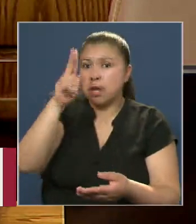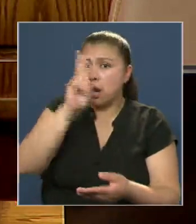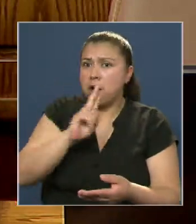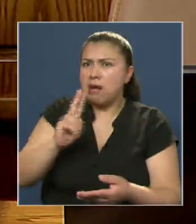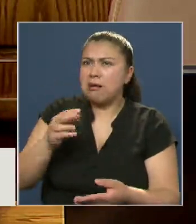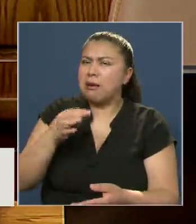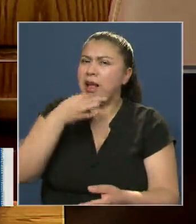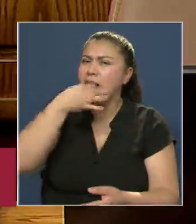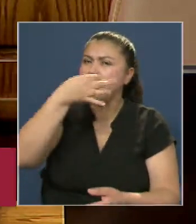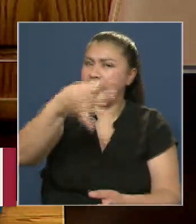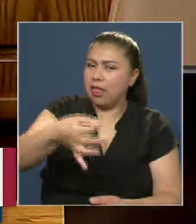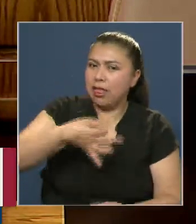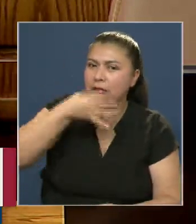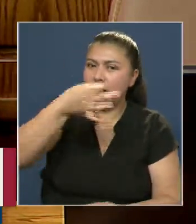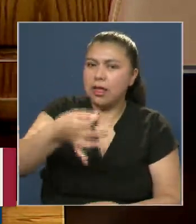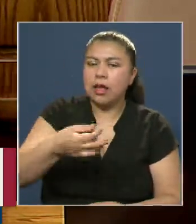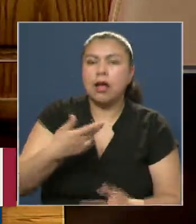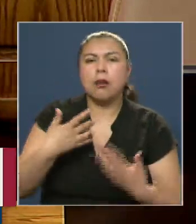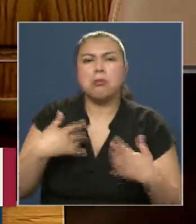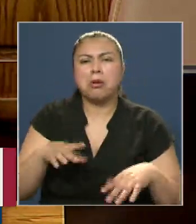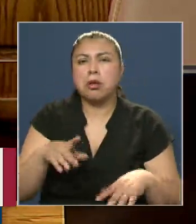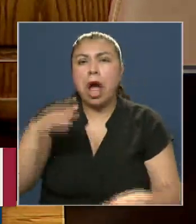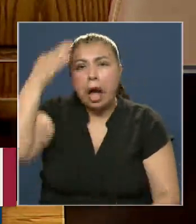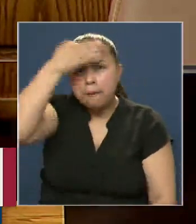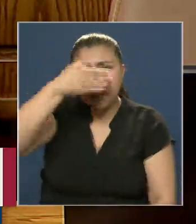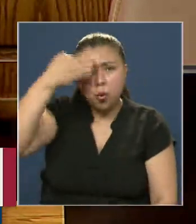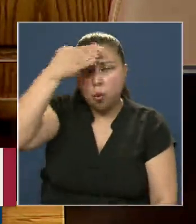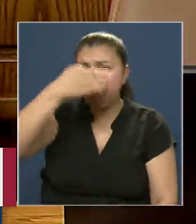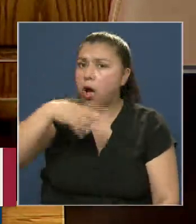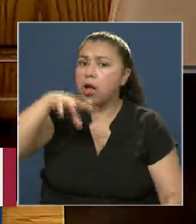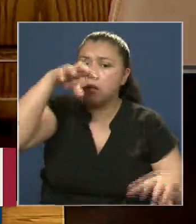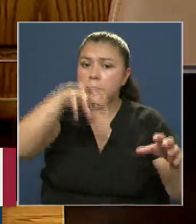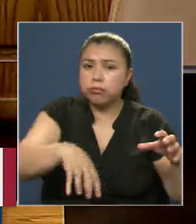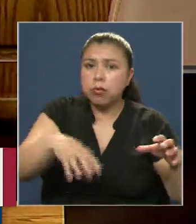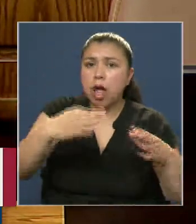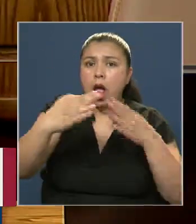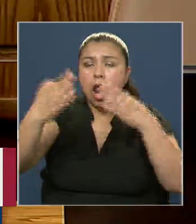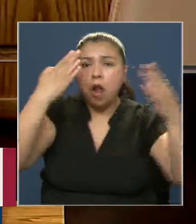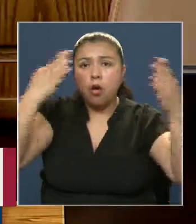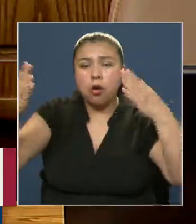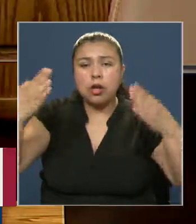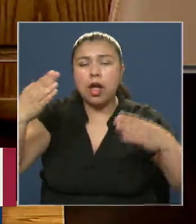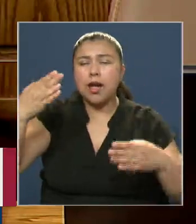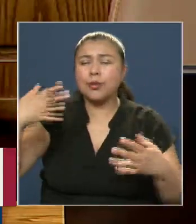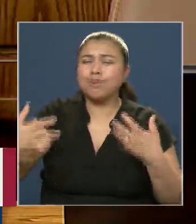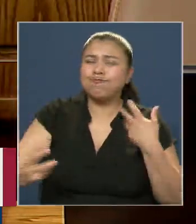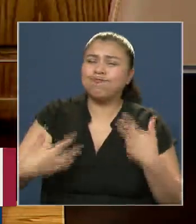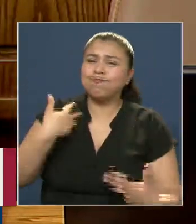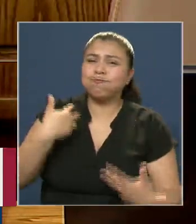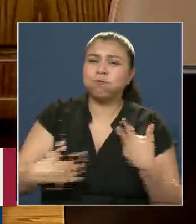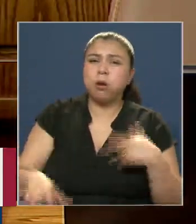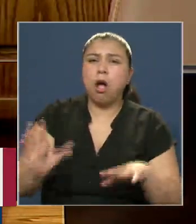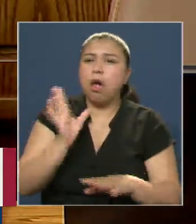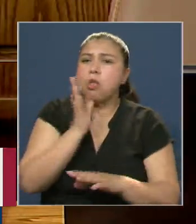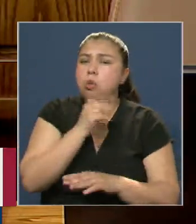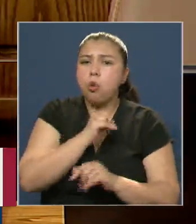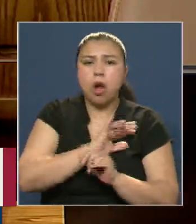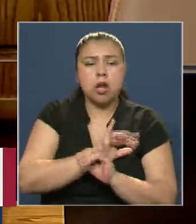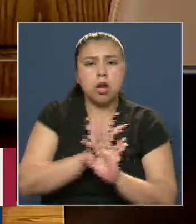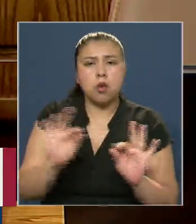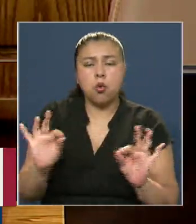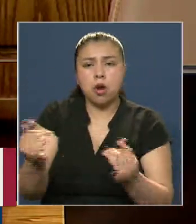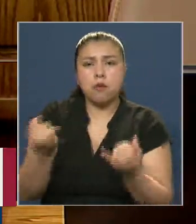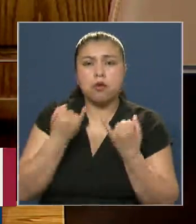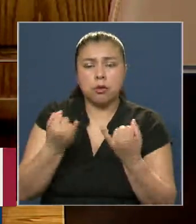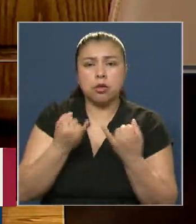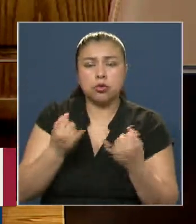respecto a este tema, ya que está muy preocupante la zona, los vecinos están súper molestos porque de verdad no ha llegado ningún tipo de información. Junto